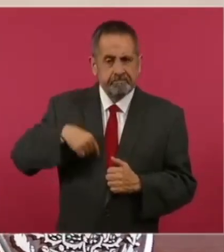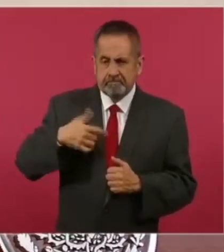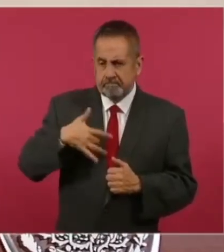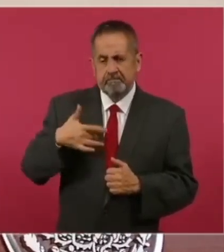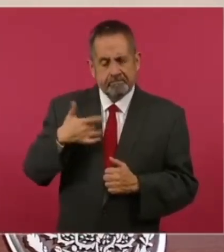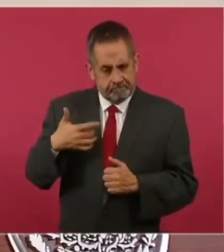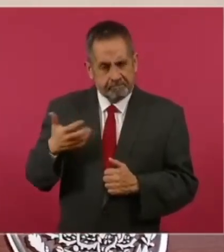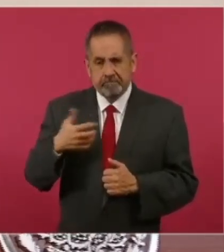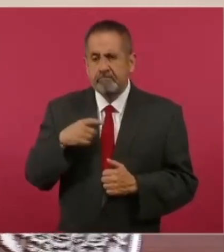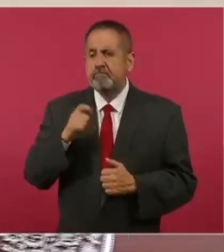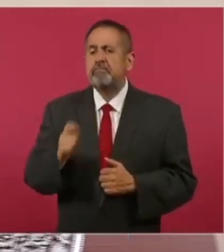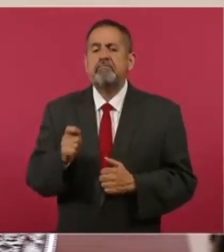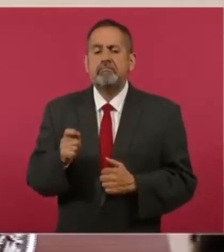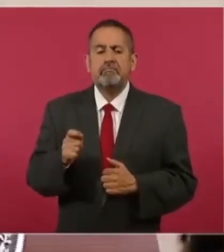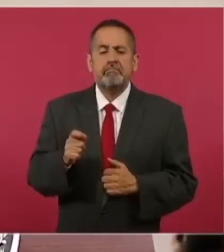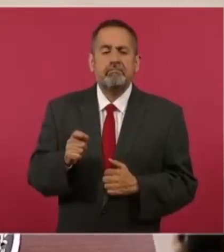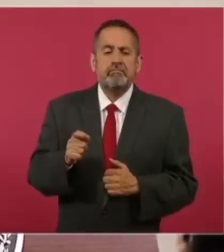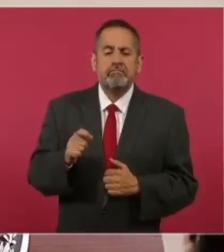amor